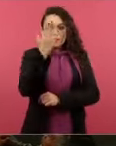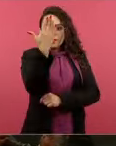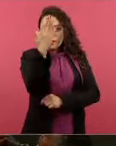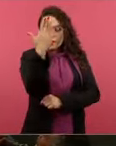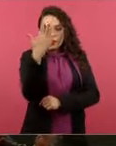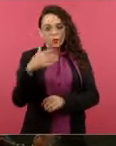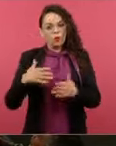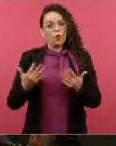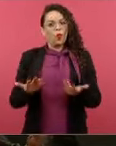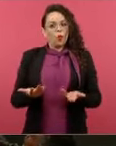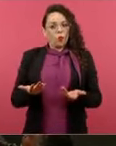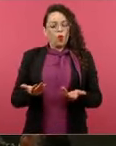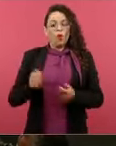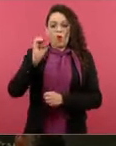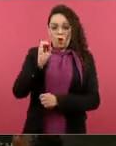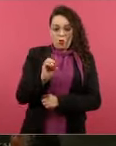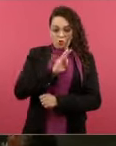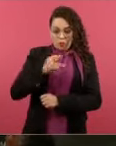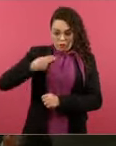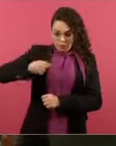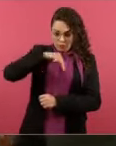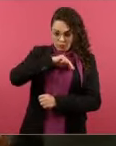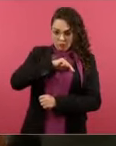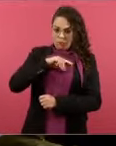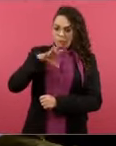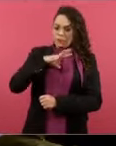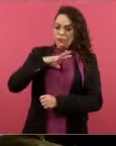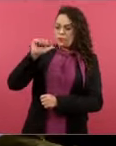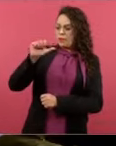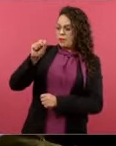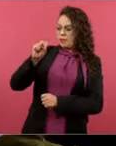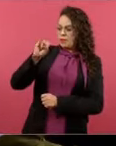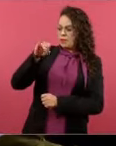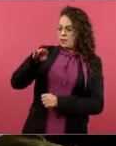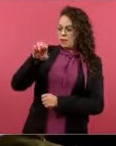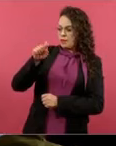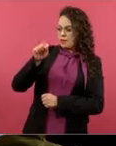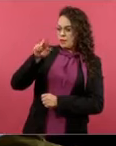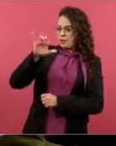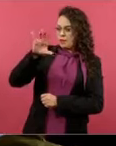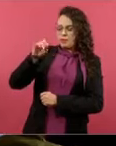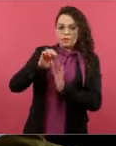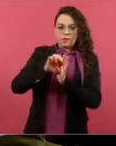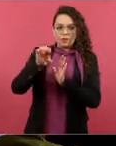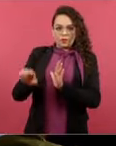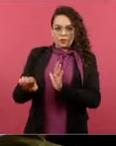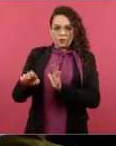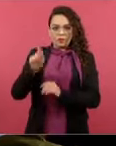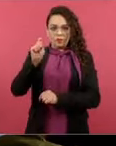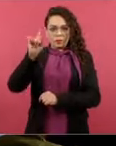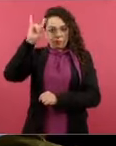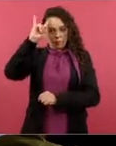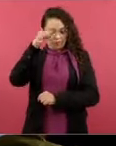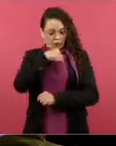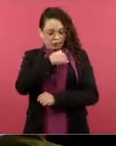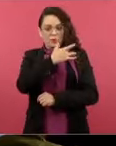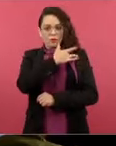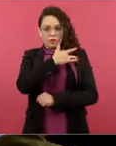seamos asimétricos. Si pensamos en nuestros órganos, del lado izquierdo tenemos un corazón y del otro